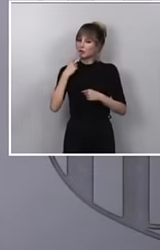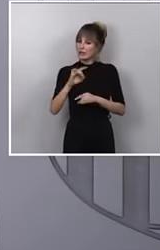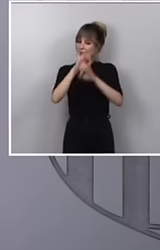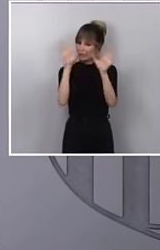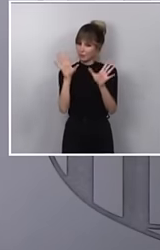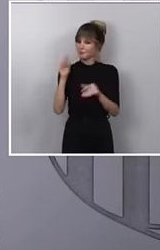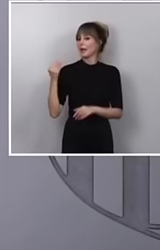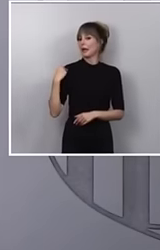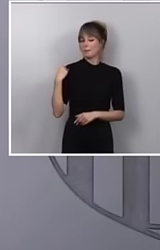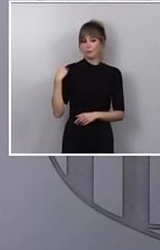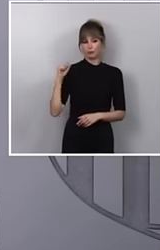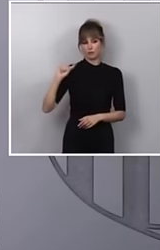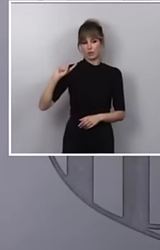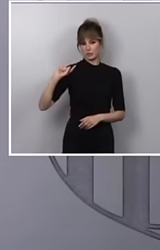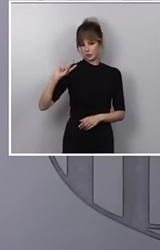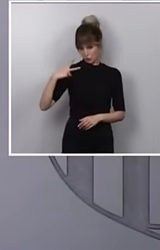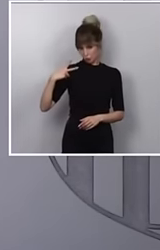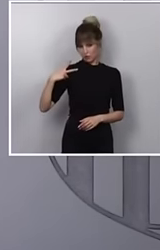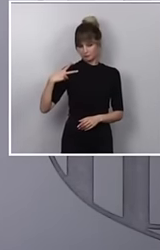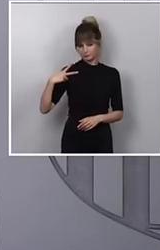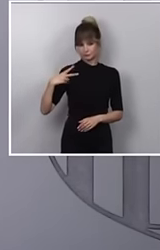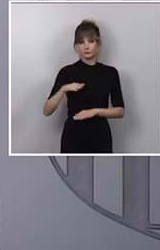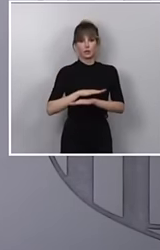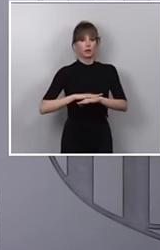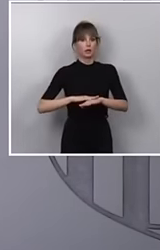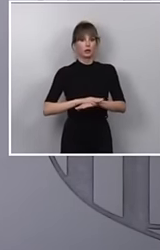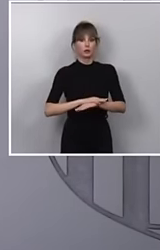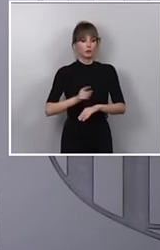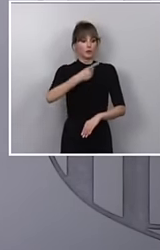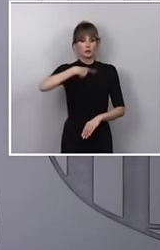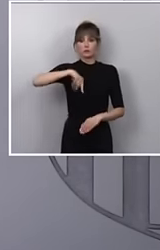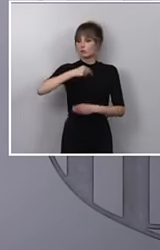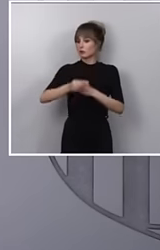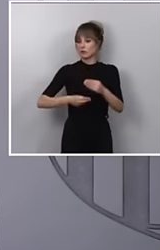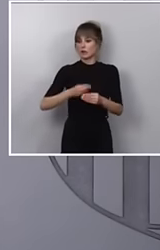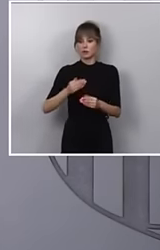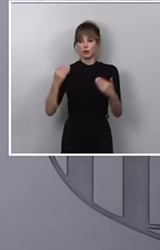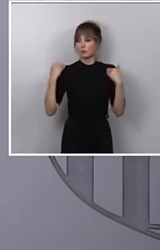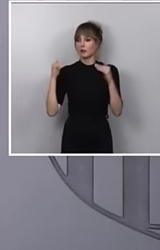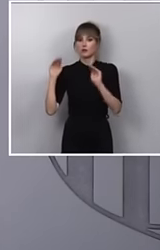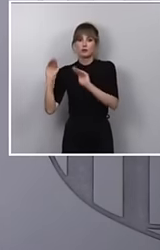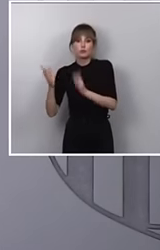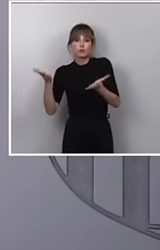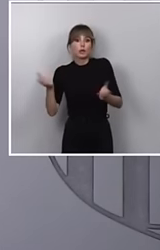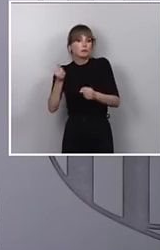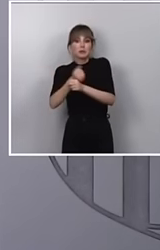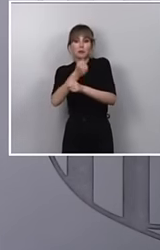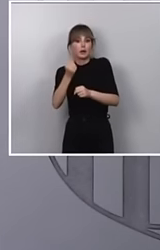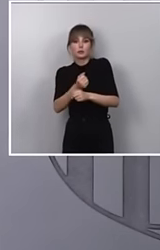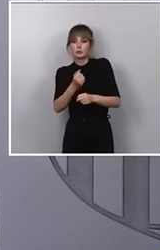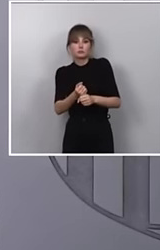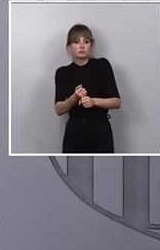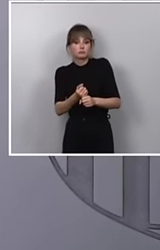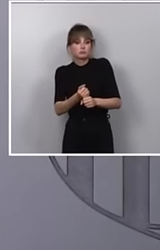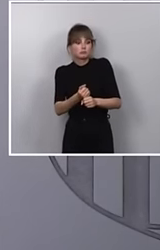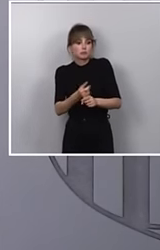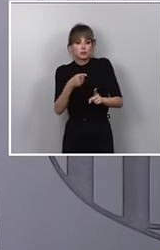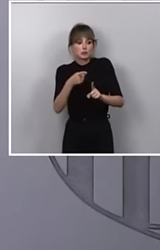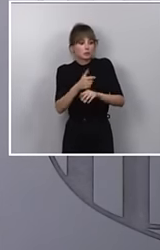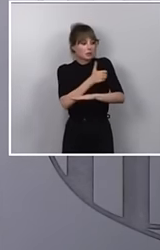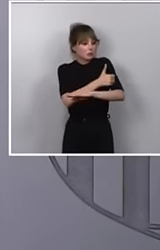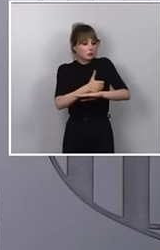sobre la segunda cuestión que usted me planteaba, es que este gobierno se dedica a hacer lo que tiene que hacer, que es trabajar por la gente de este